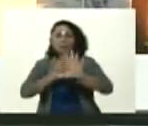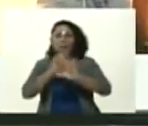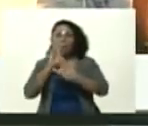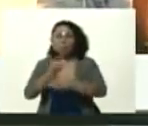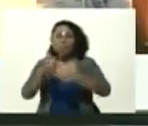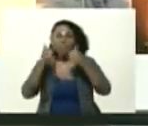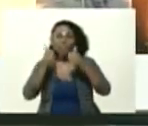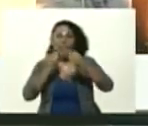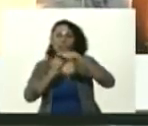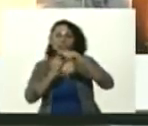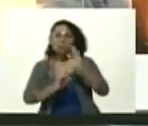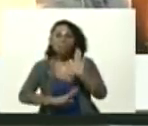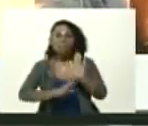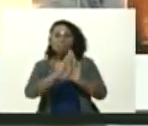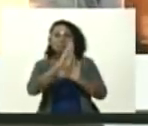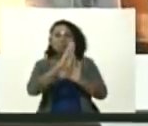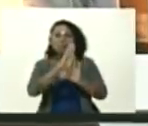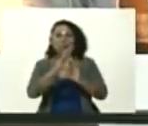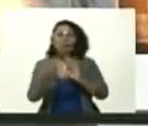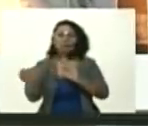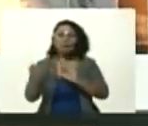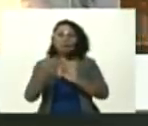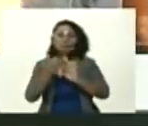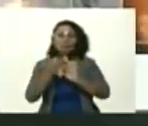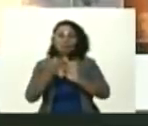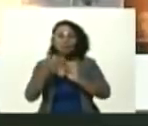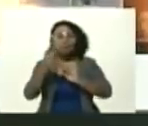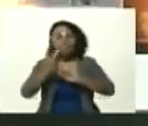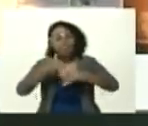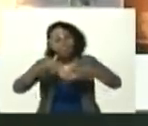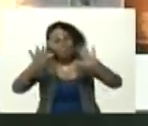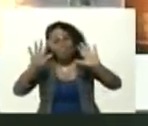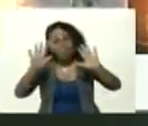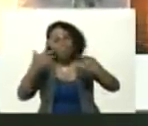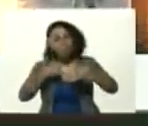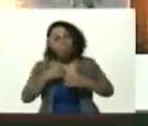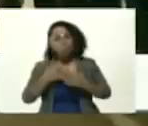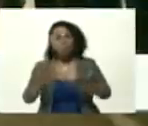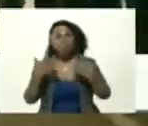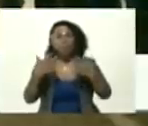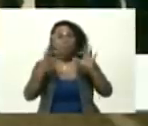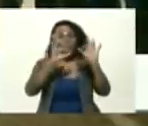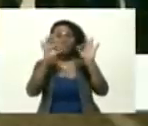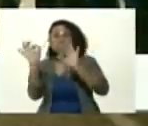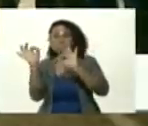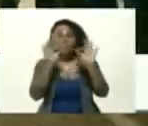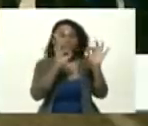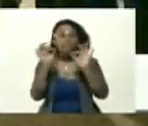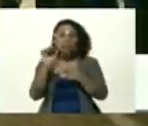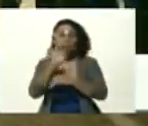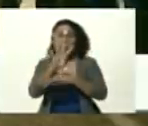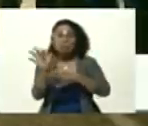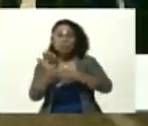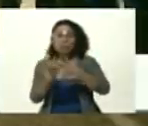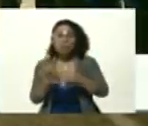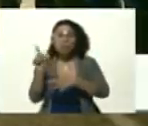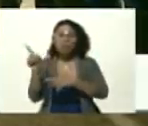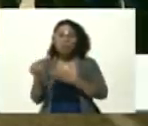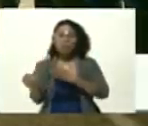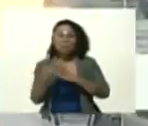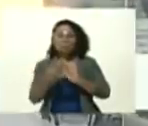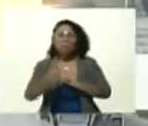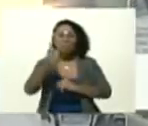resultados. Como usted sabe, la afectación, a pesar de que estábamos en alerta en 4 municipios, el municipio de Colón fue el más